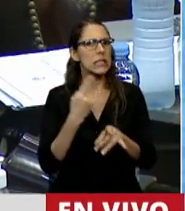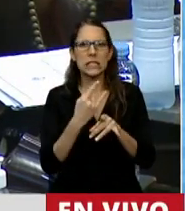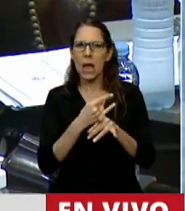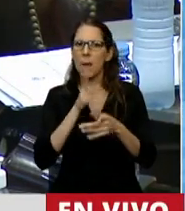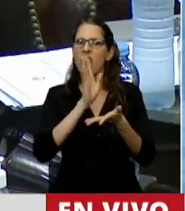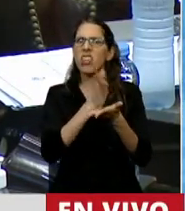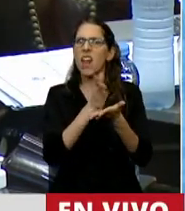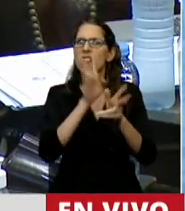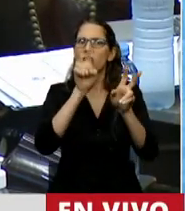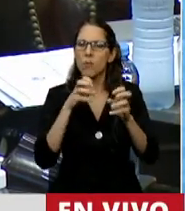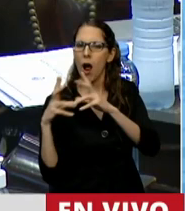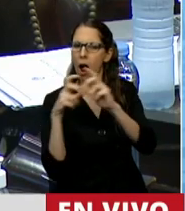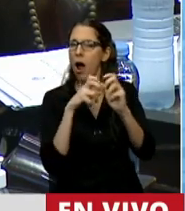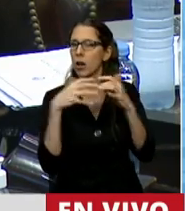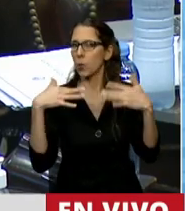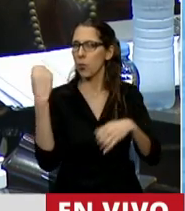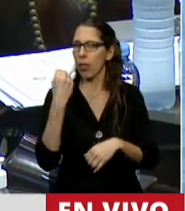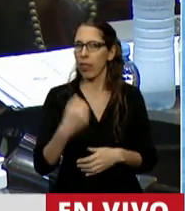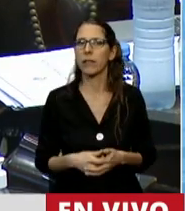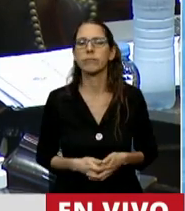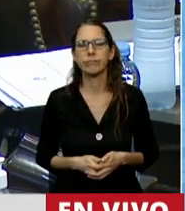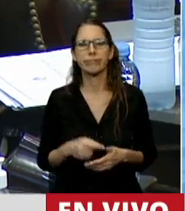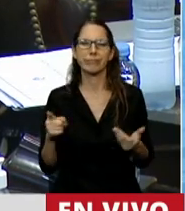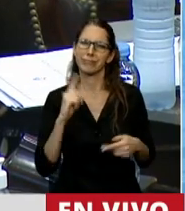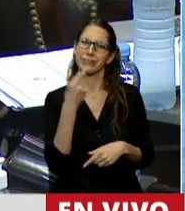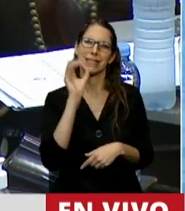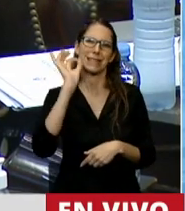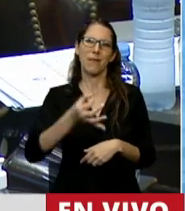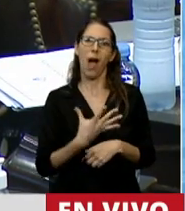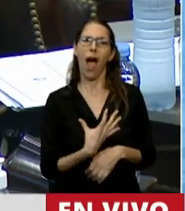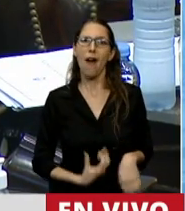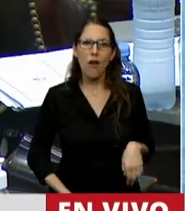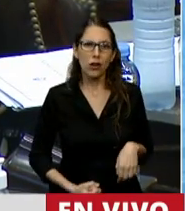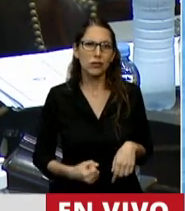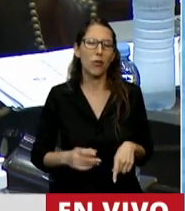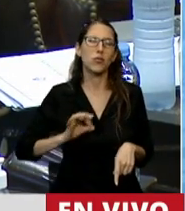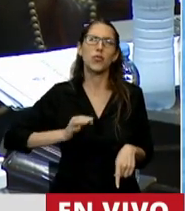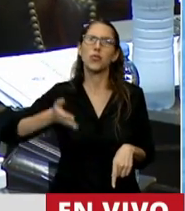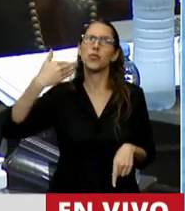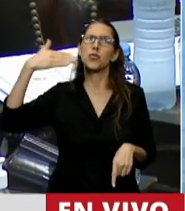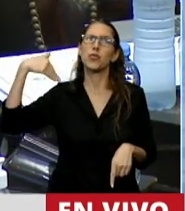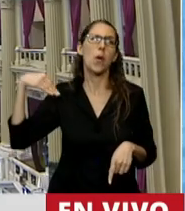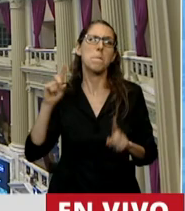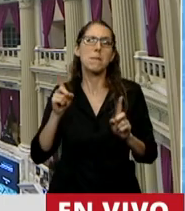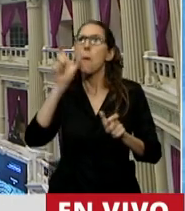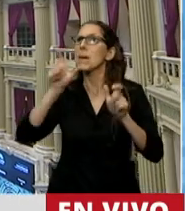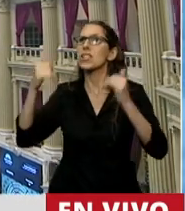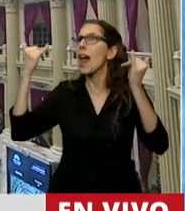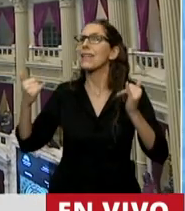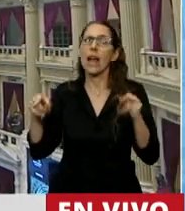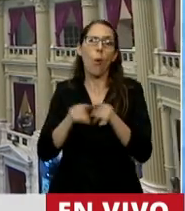derechos. Sabemos que el aborto es tan antiguo como la propia humanidad. Miles de mujeres año a